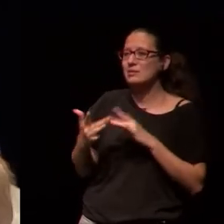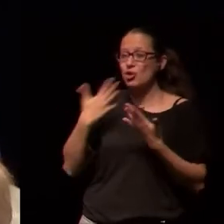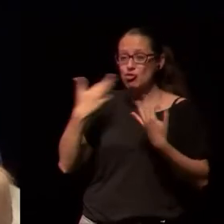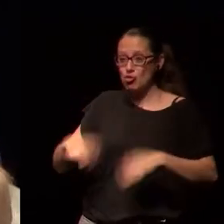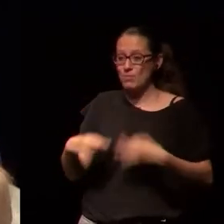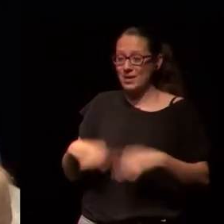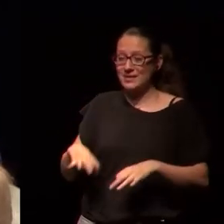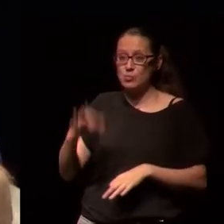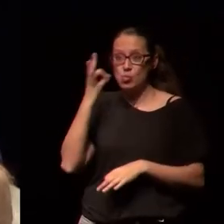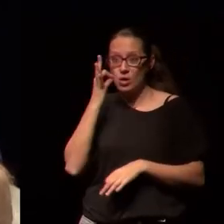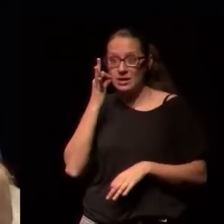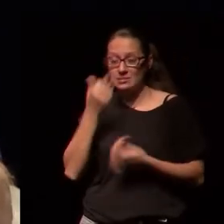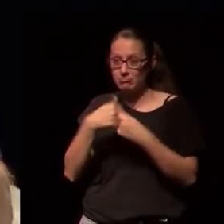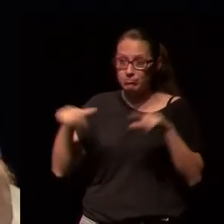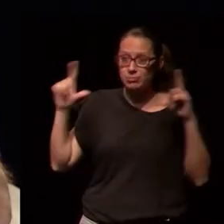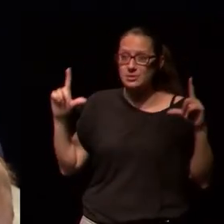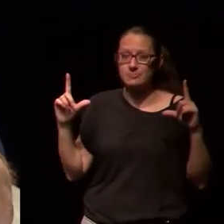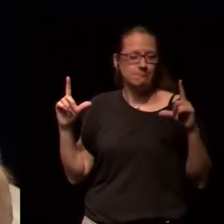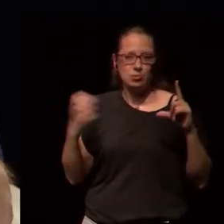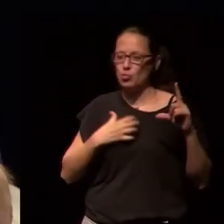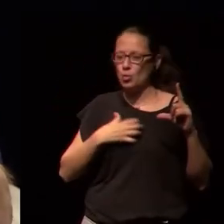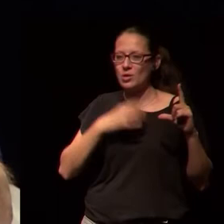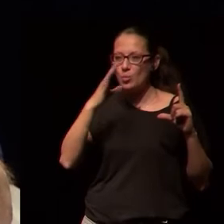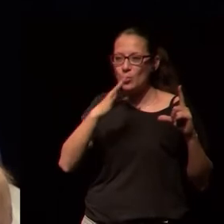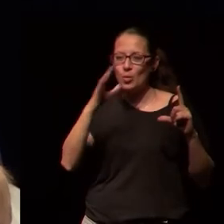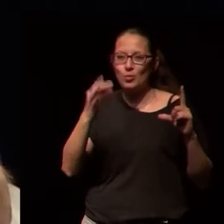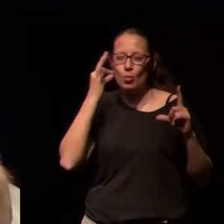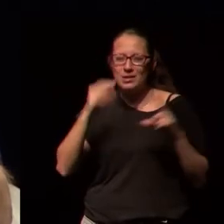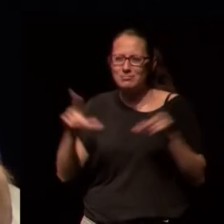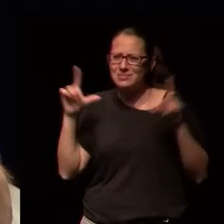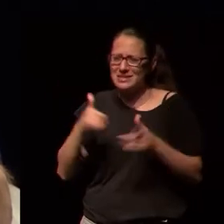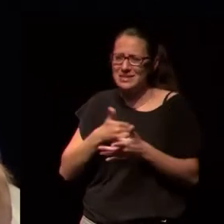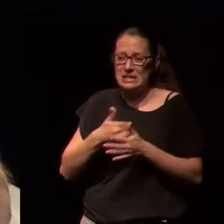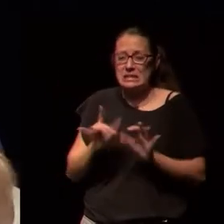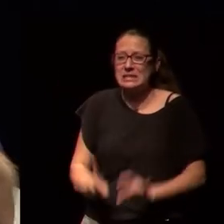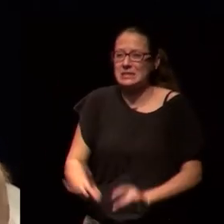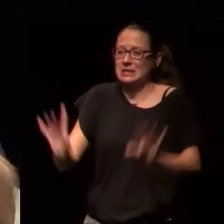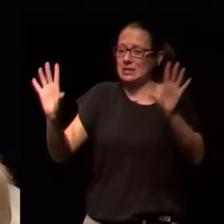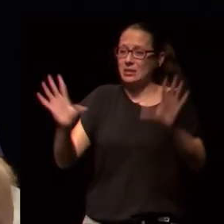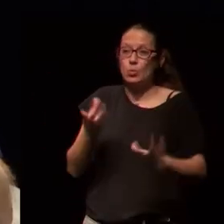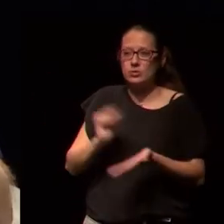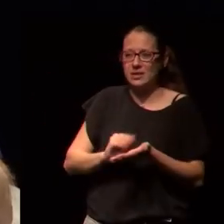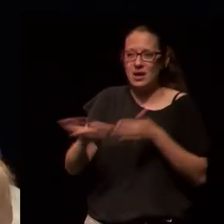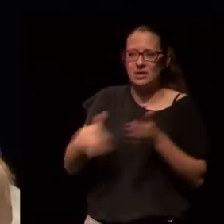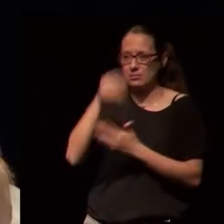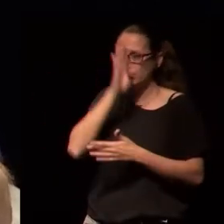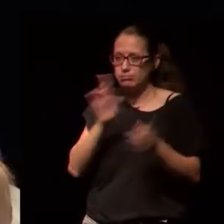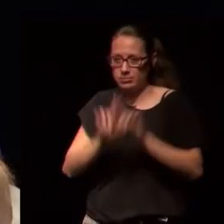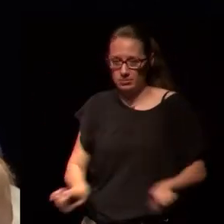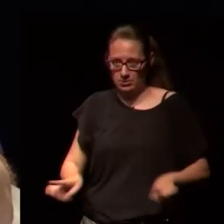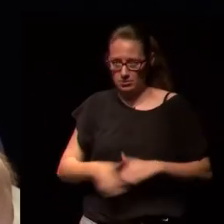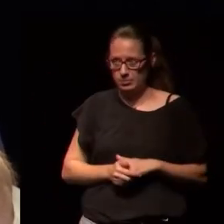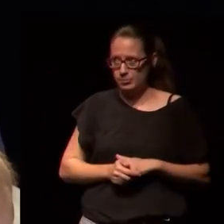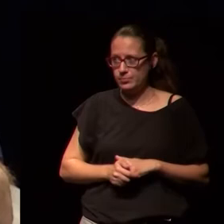en la obra porque, claro, no pueden, porque son mujeres profundamente vulnerables, a menudo están escondidas. Incluso